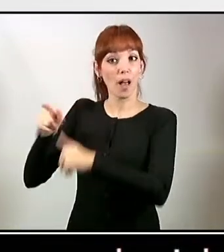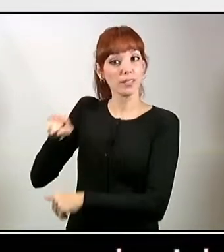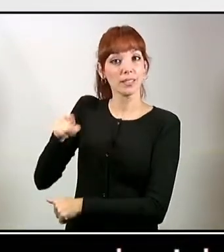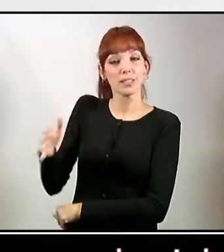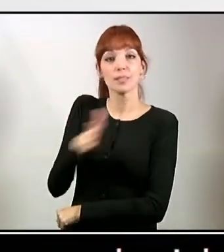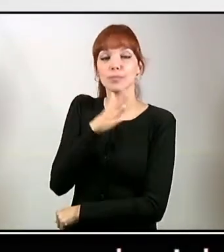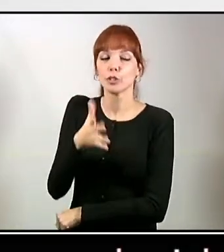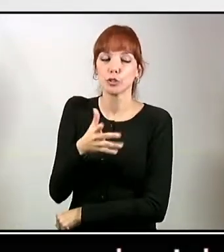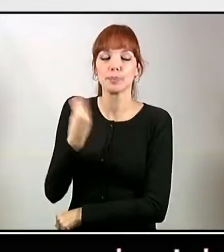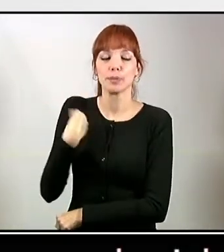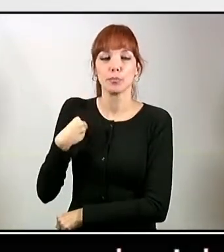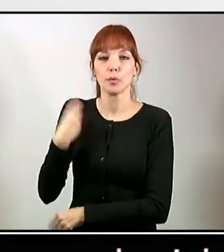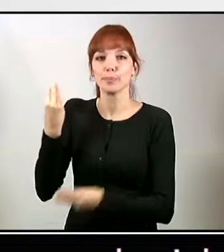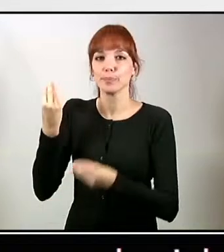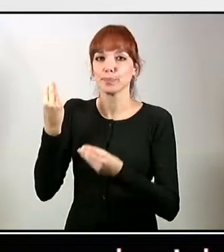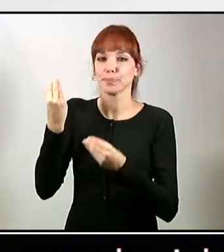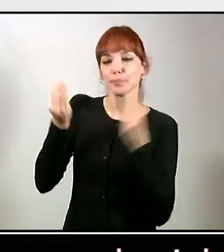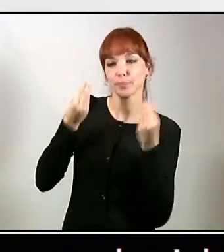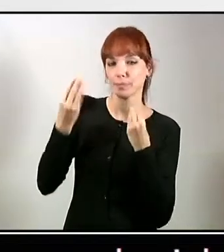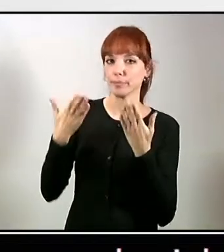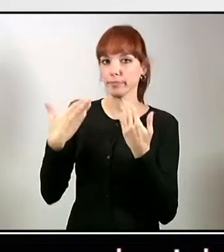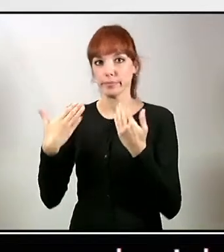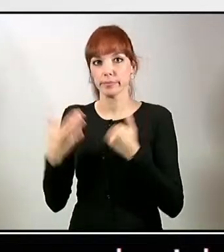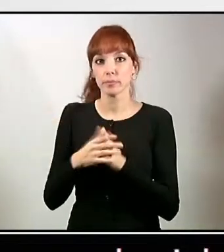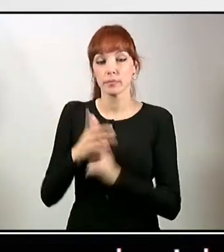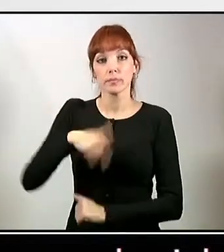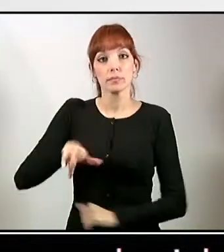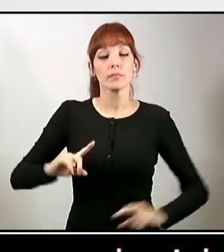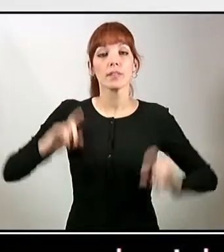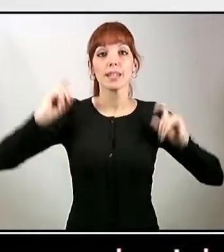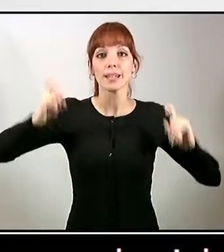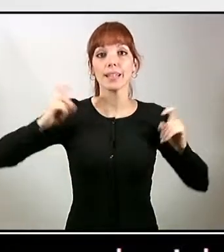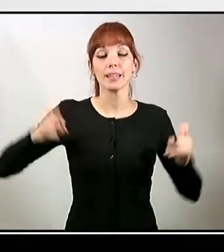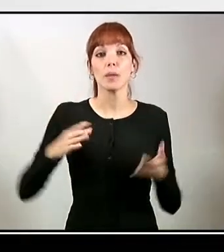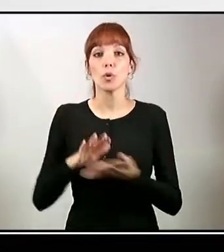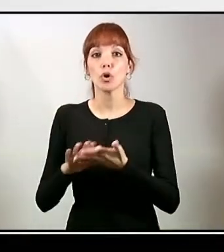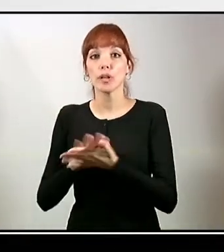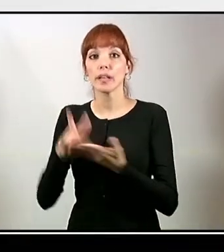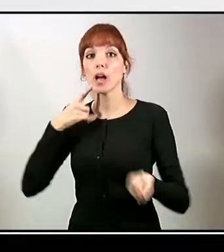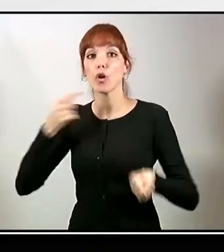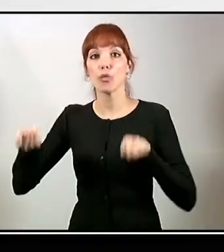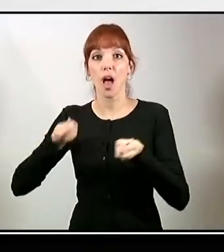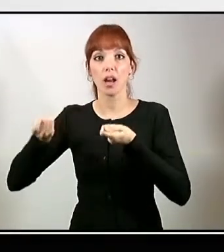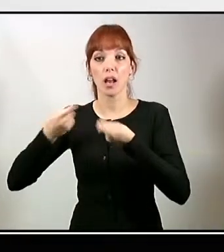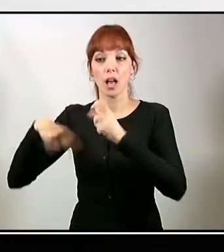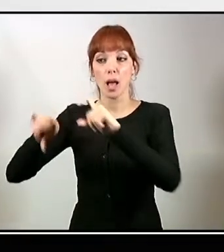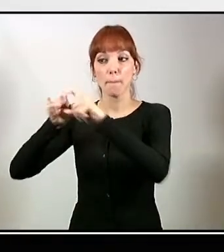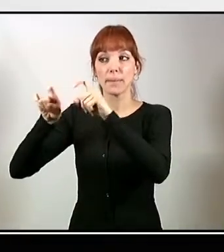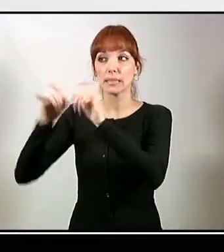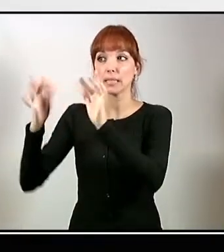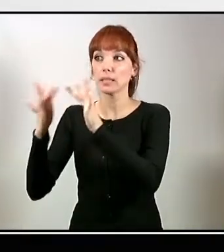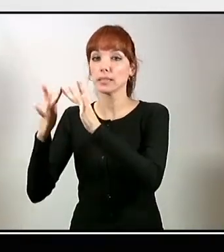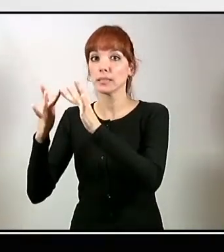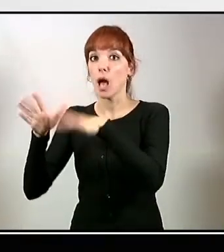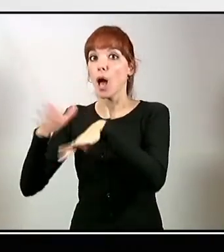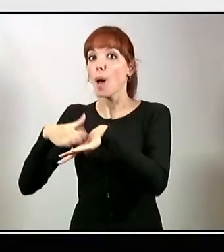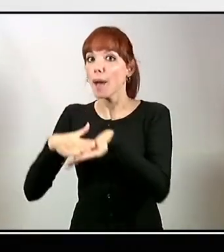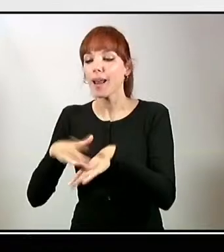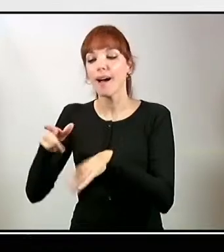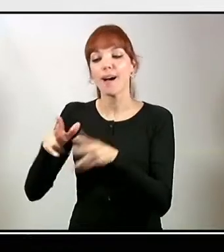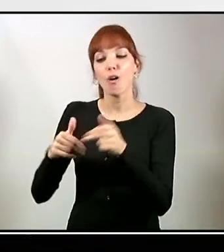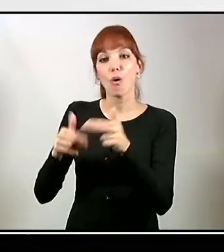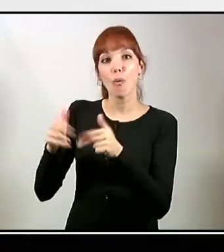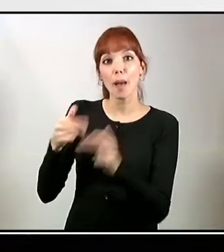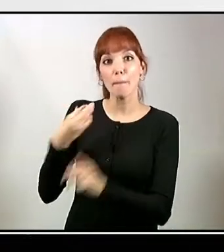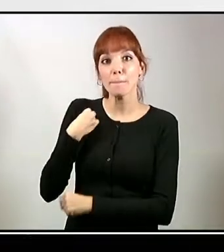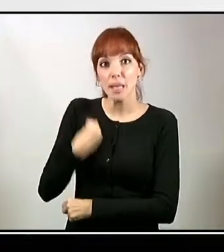esos sobrecostes. ¿Qué es lo que estamos haciendo? Intentar negociar con las empresas para que esas obras vuelvan